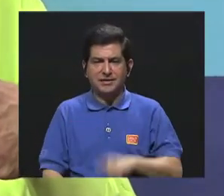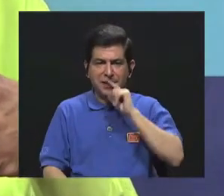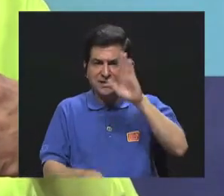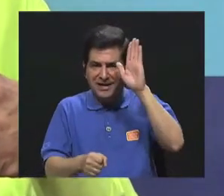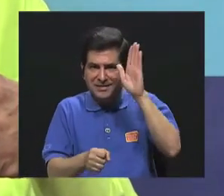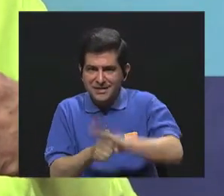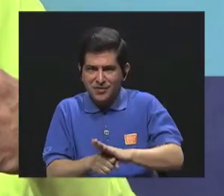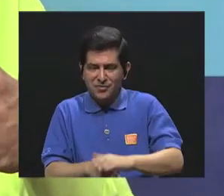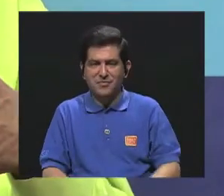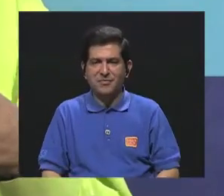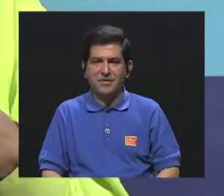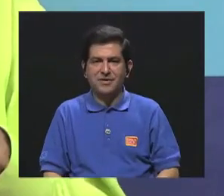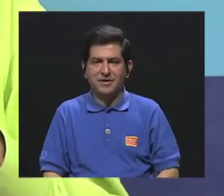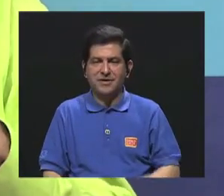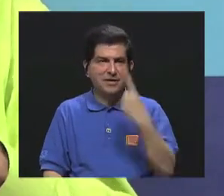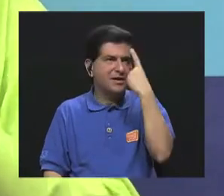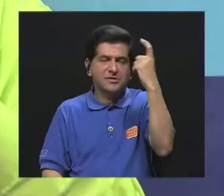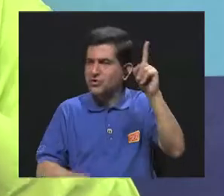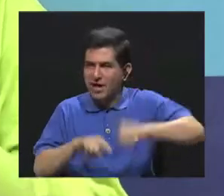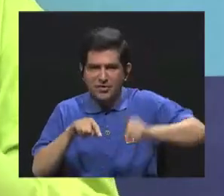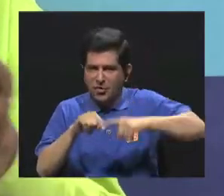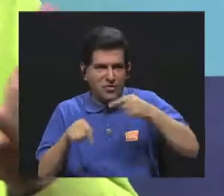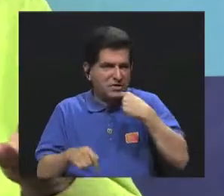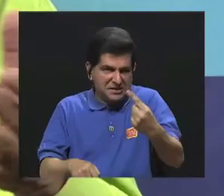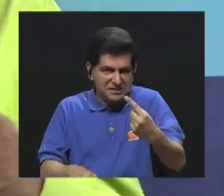en la tierra. Exactamente. No, eso no se puede hacer. ¿Cómo